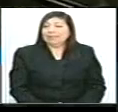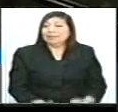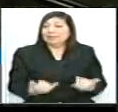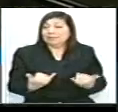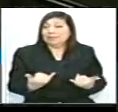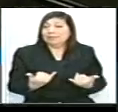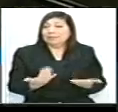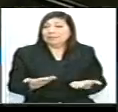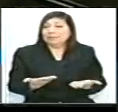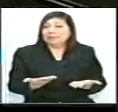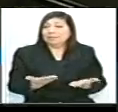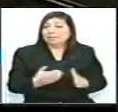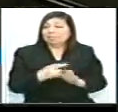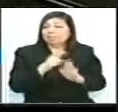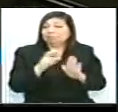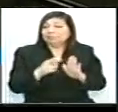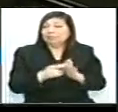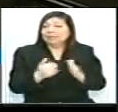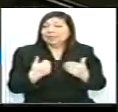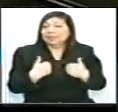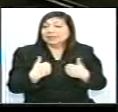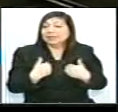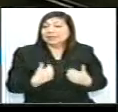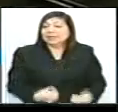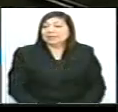estas son nuestras proyecciones que tenemos.